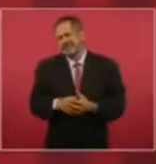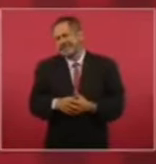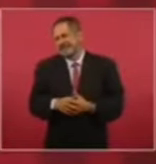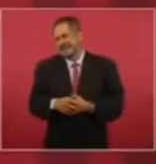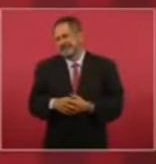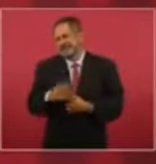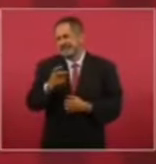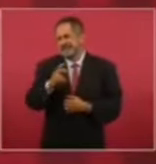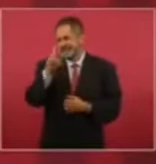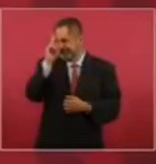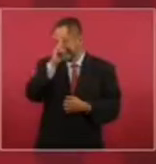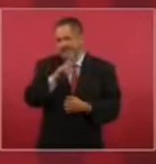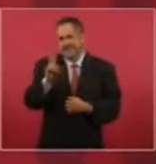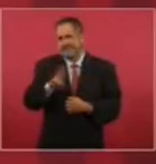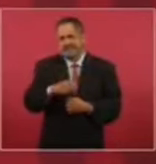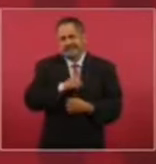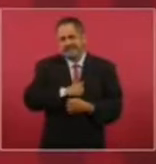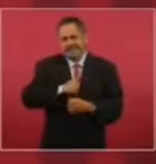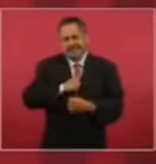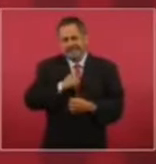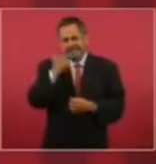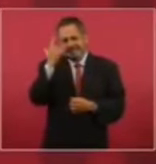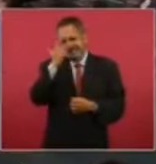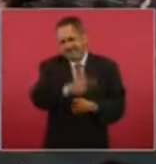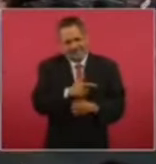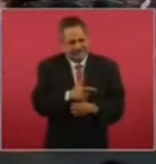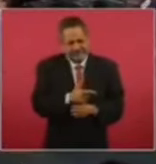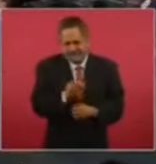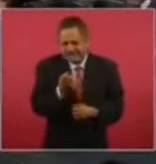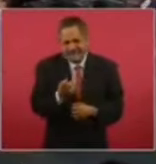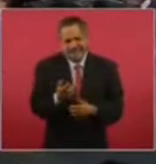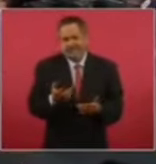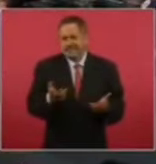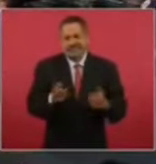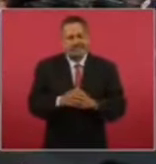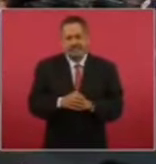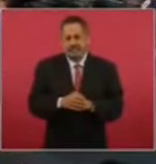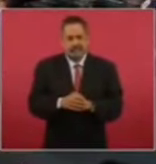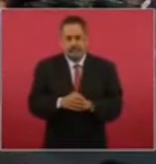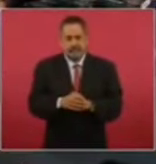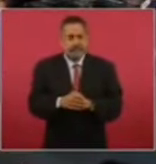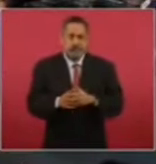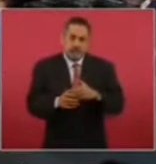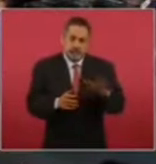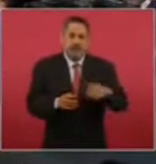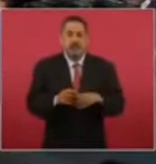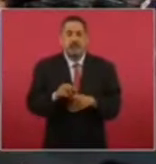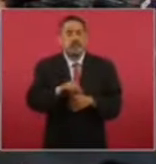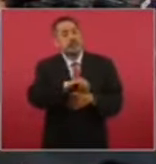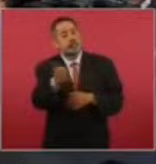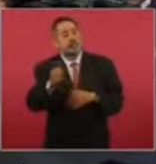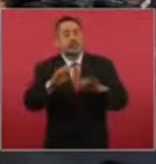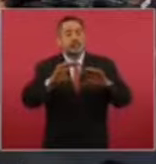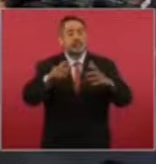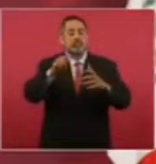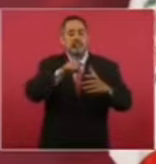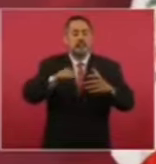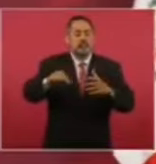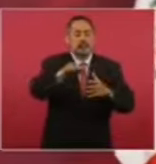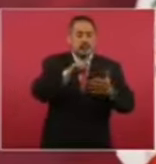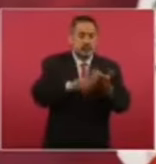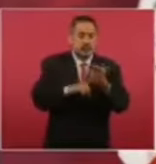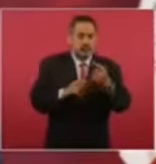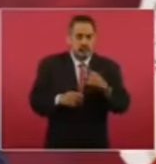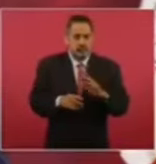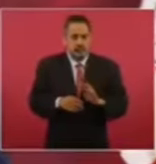de lo más lamentables y dolorosos. Y habían también comunidades donde les